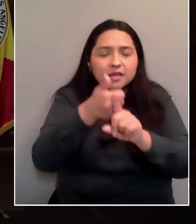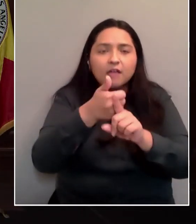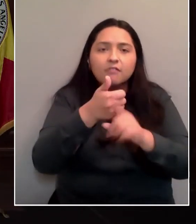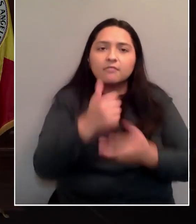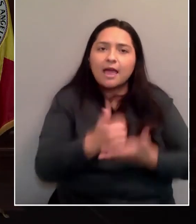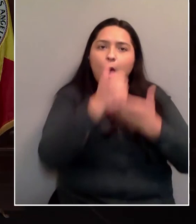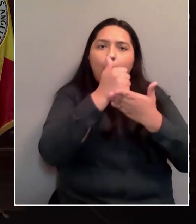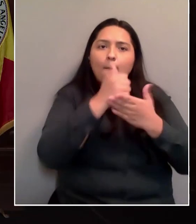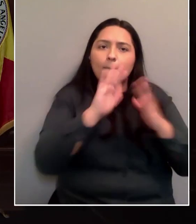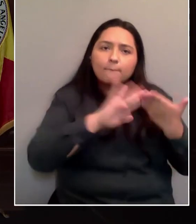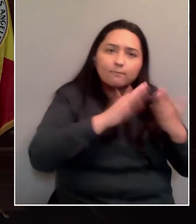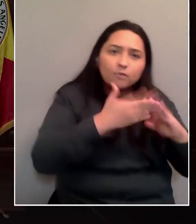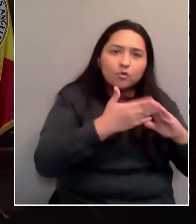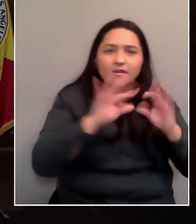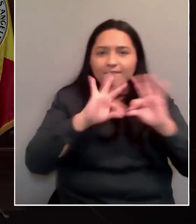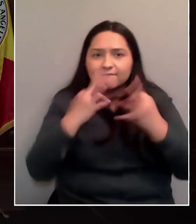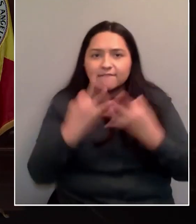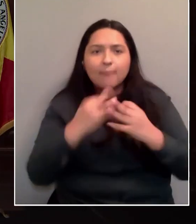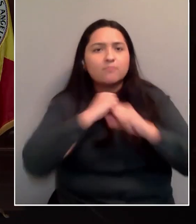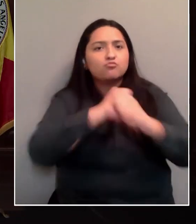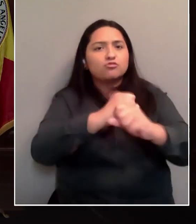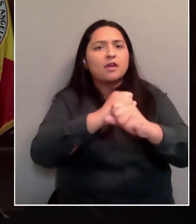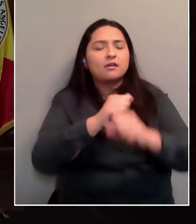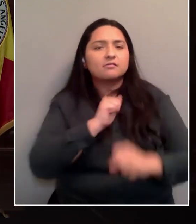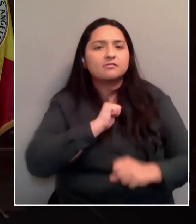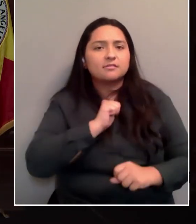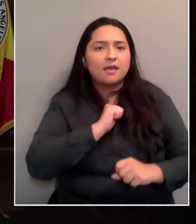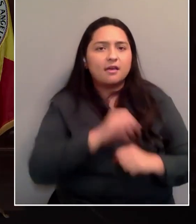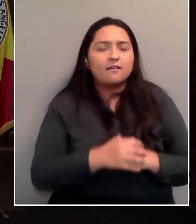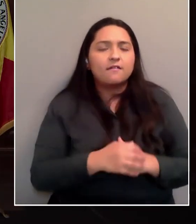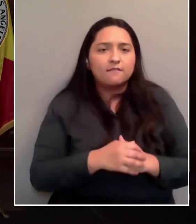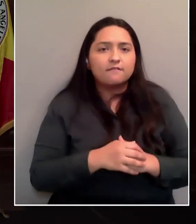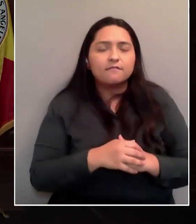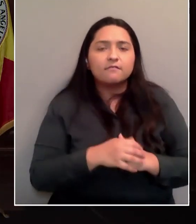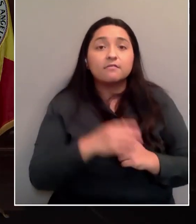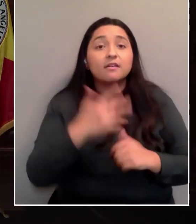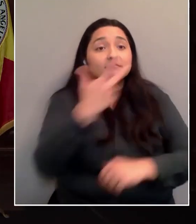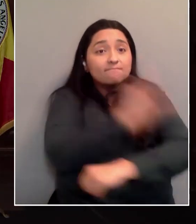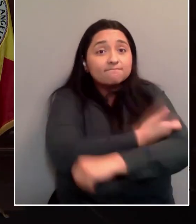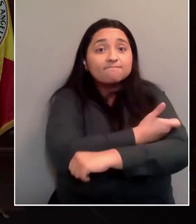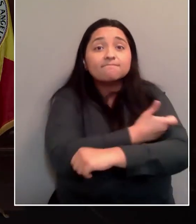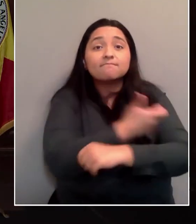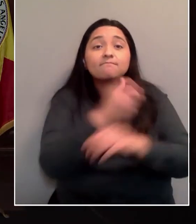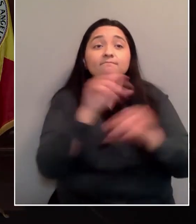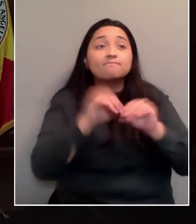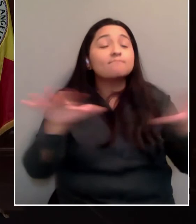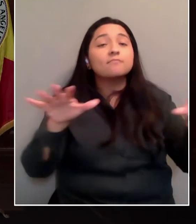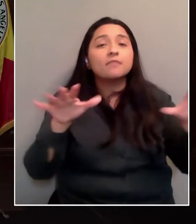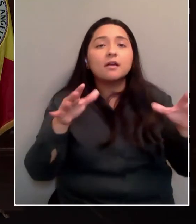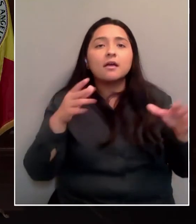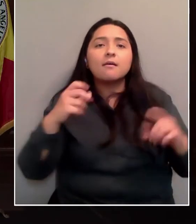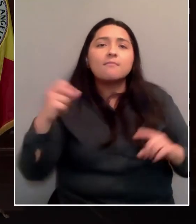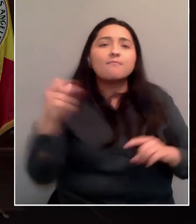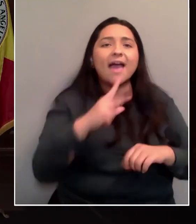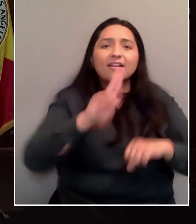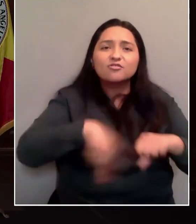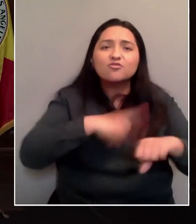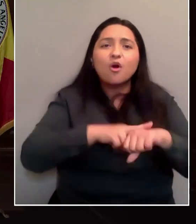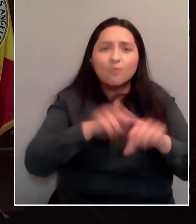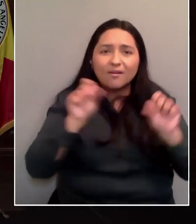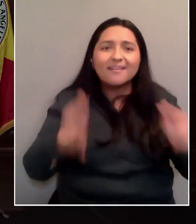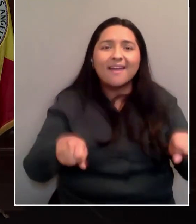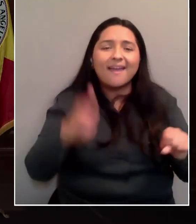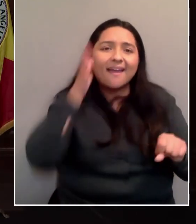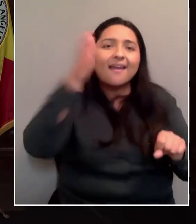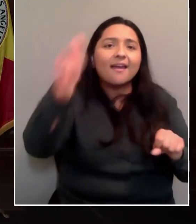y regresar a un sentido de normalidad. Las vacunas en Los Ángeles fueron desarrollados